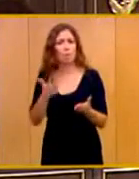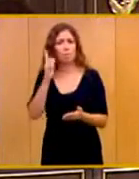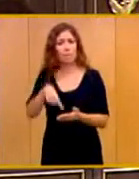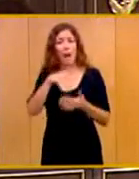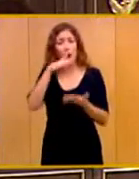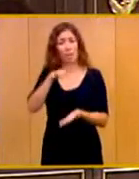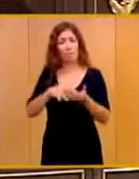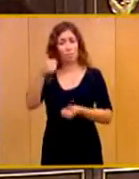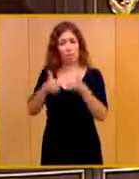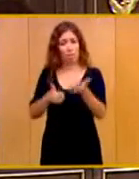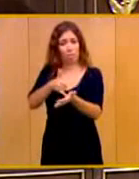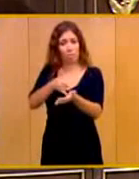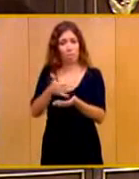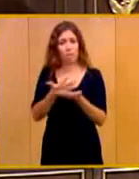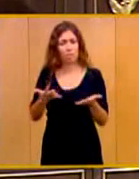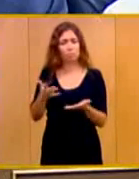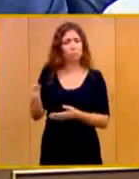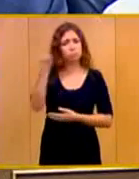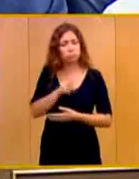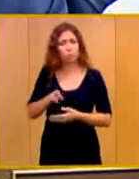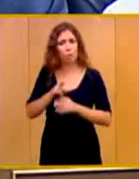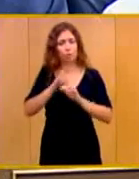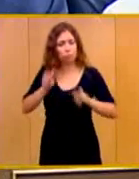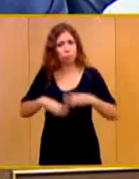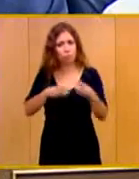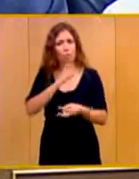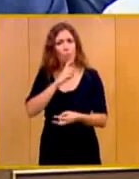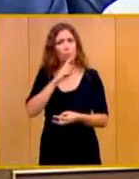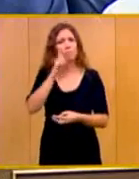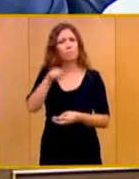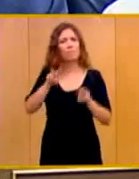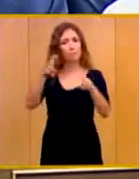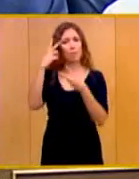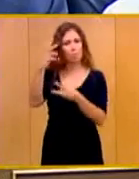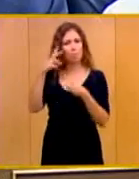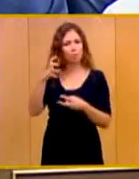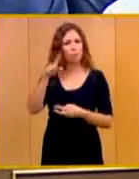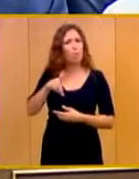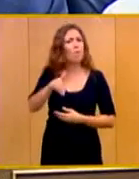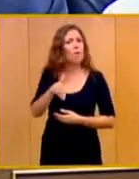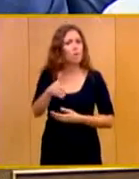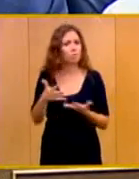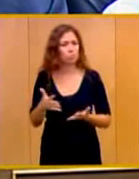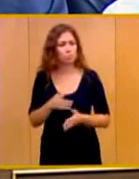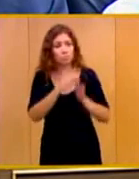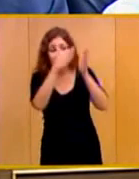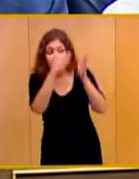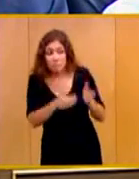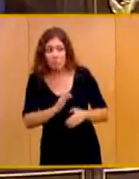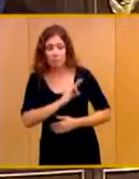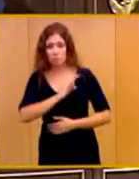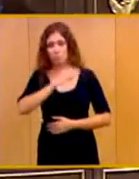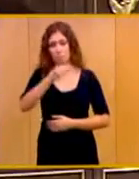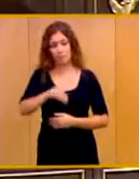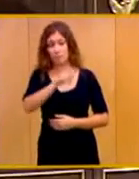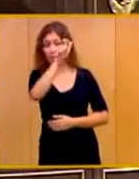arrastramos? ¿Qué piensa hacer con los impuestos? ¿Y cuándo? Está usted reñido, señor presidente, con